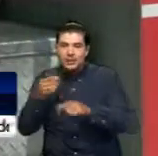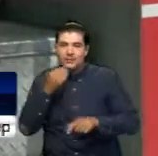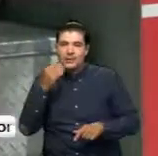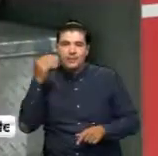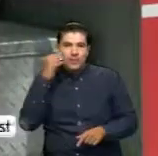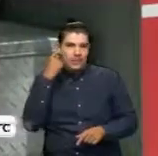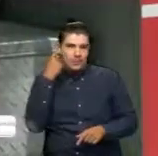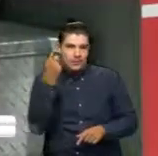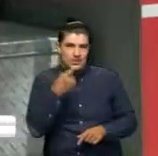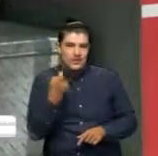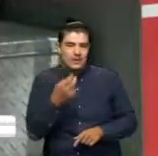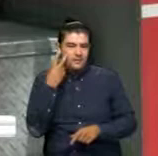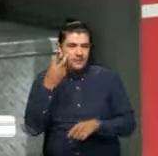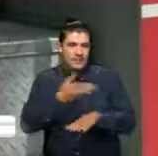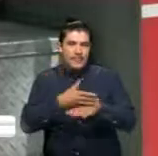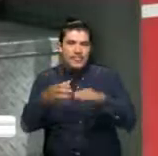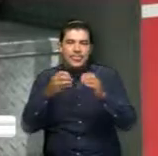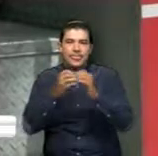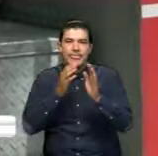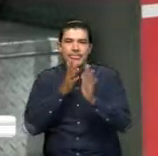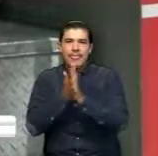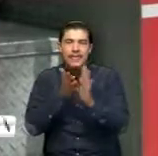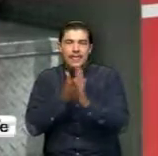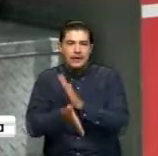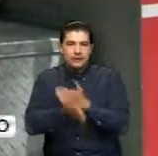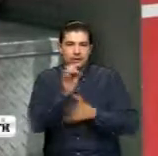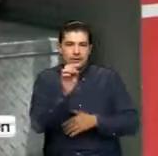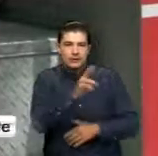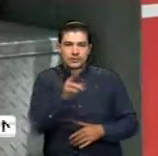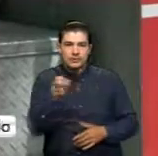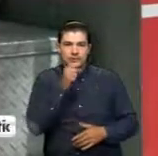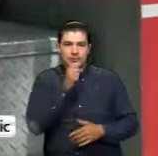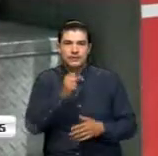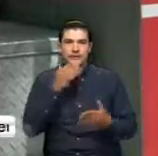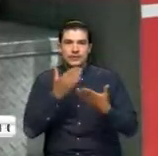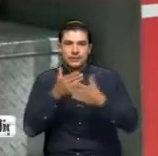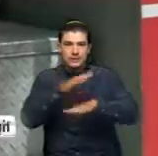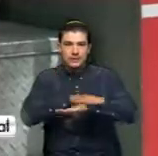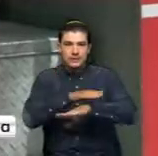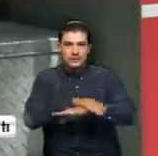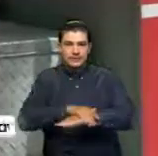de guaymaral de mar gómez lópez les presento para oriente noticias luís antonio camacho gonzález feliz tarde